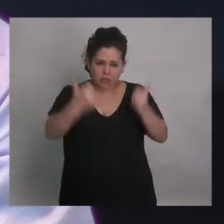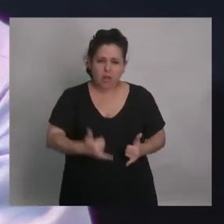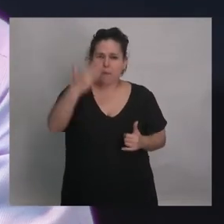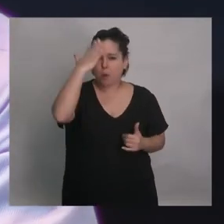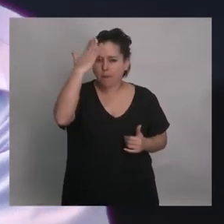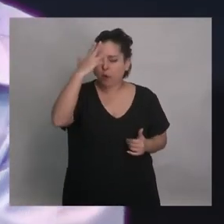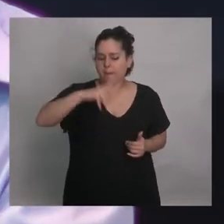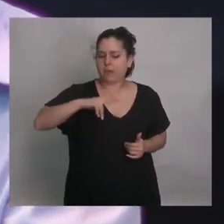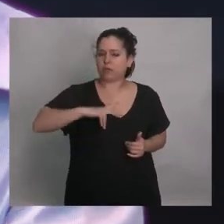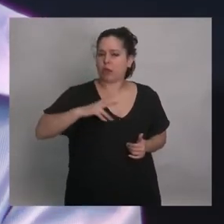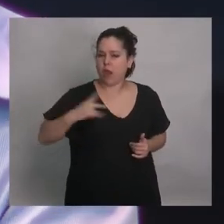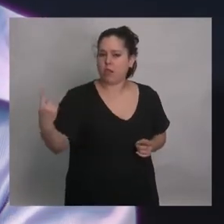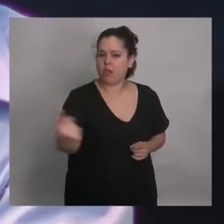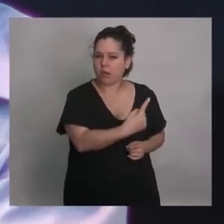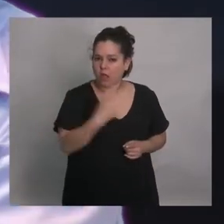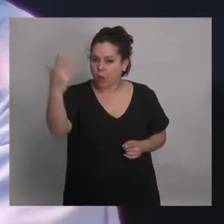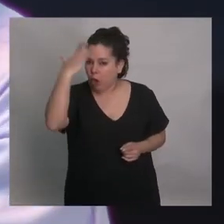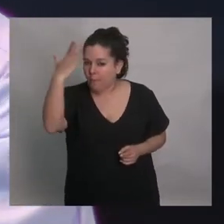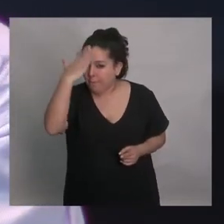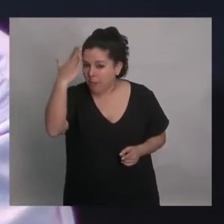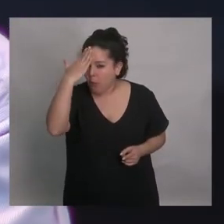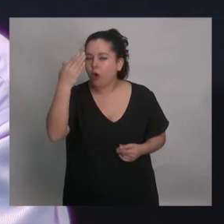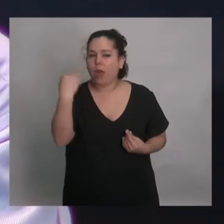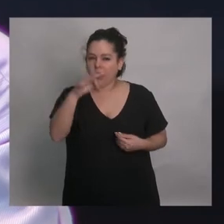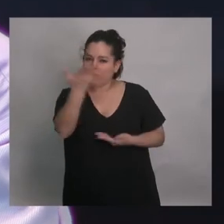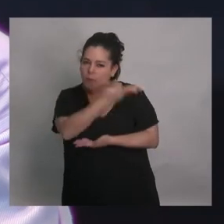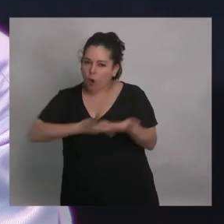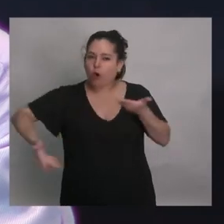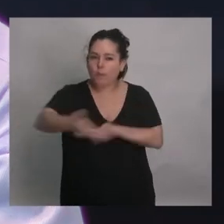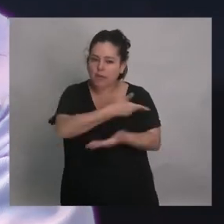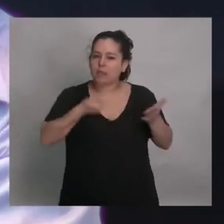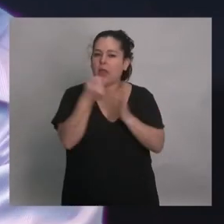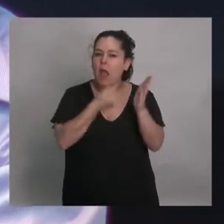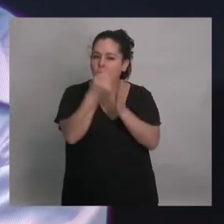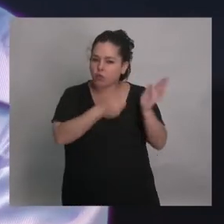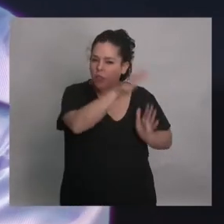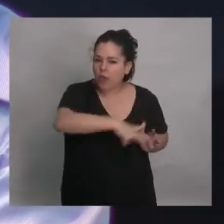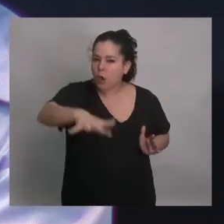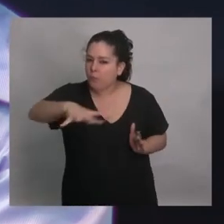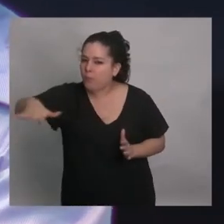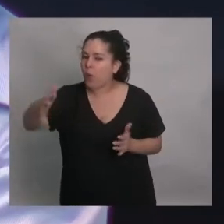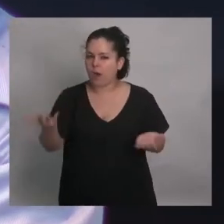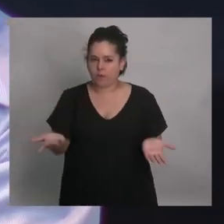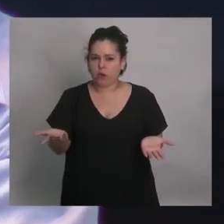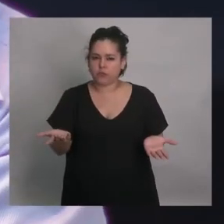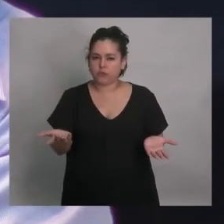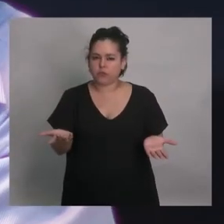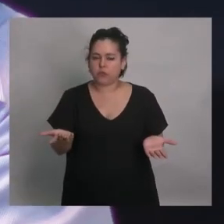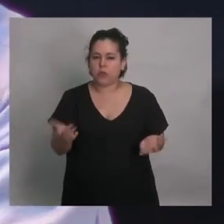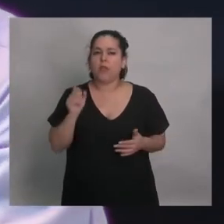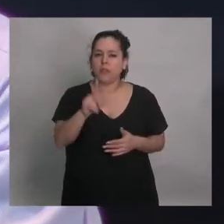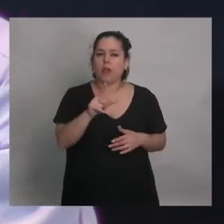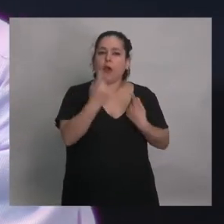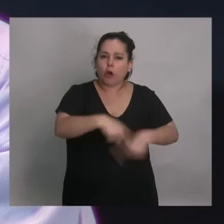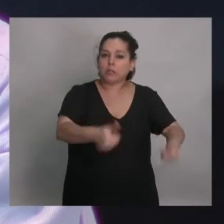personal pero está la memoria que tenemos que compartir que es la lucha de los pueblos sus luces y sus sombras